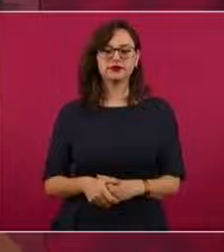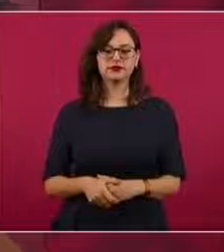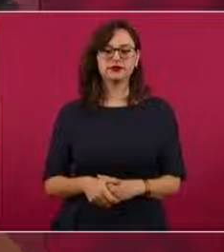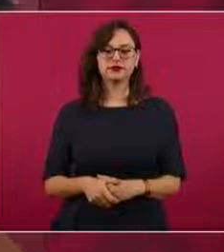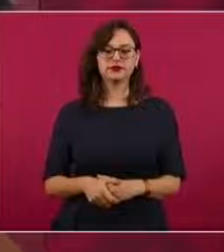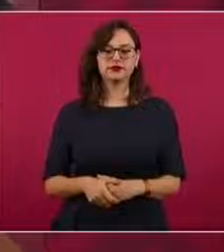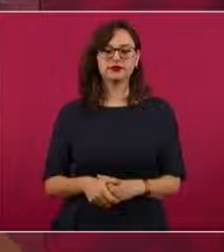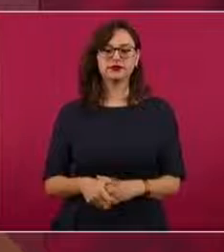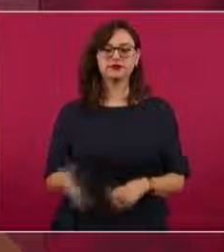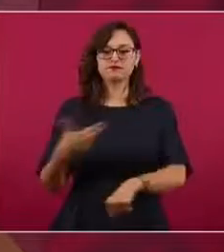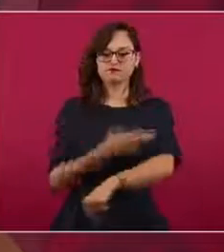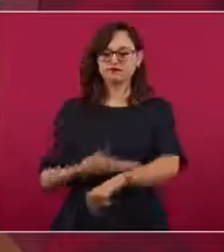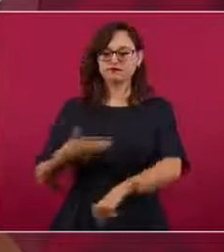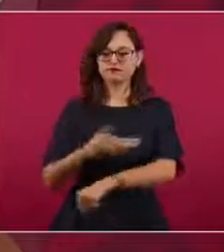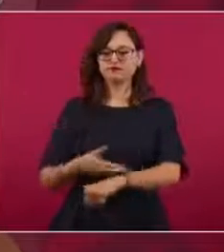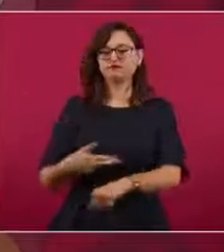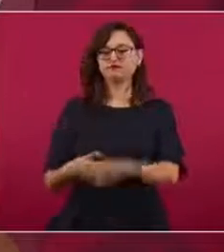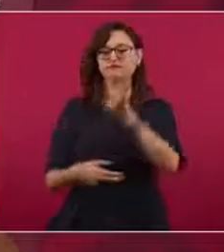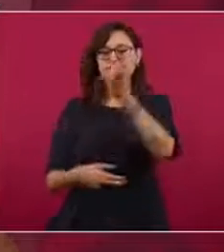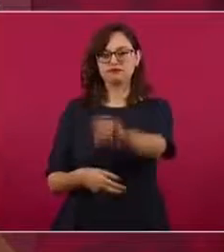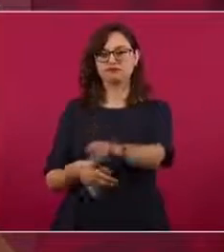Dice, organiza